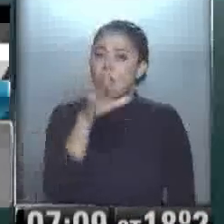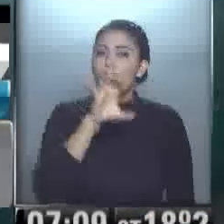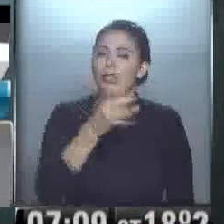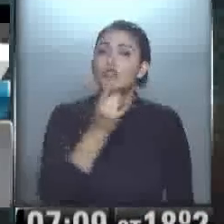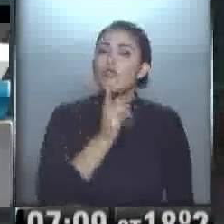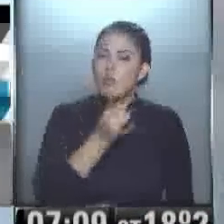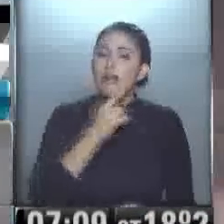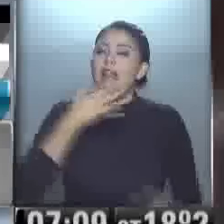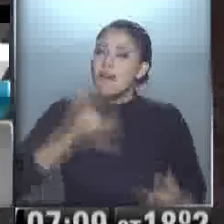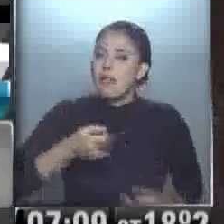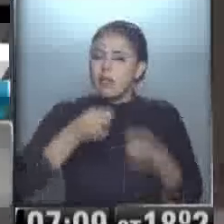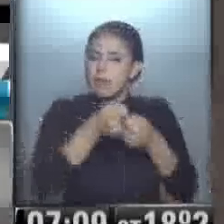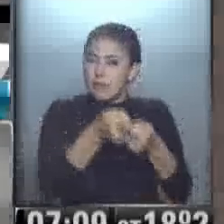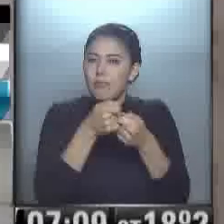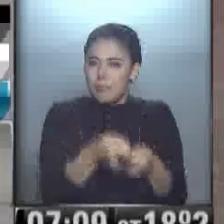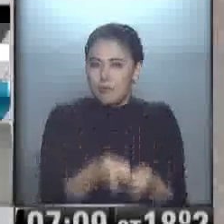víctima de una verdadera